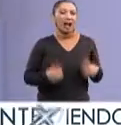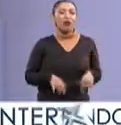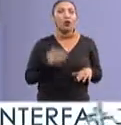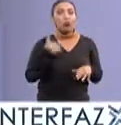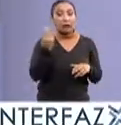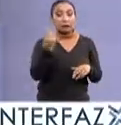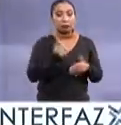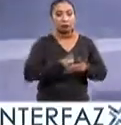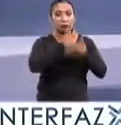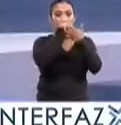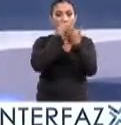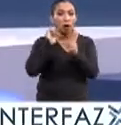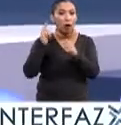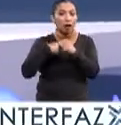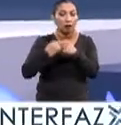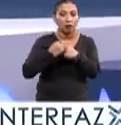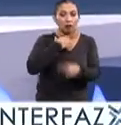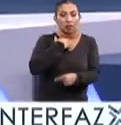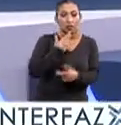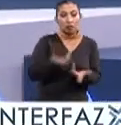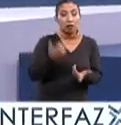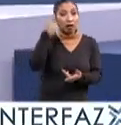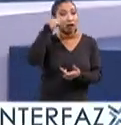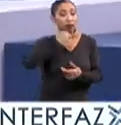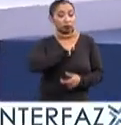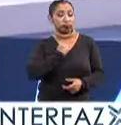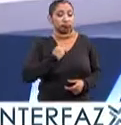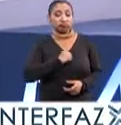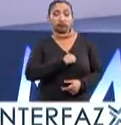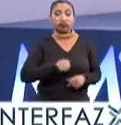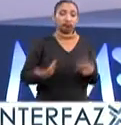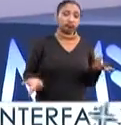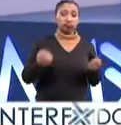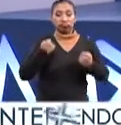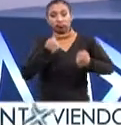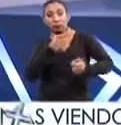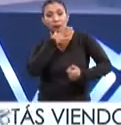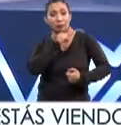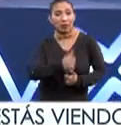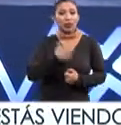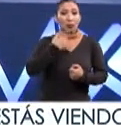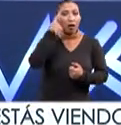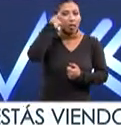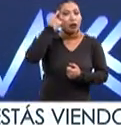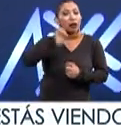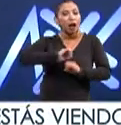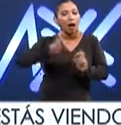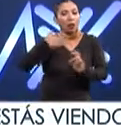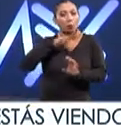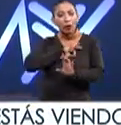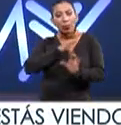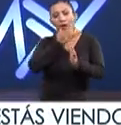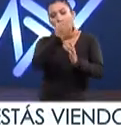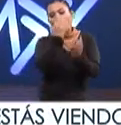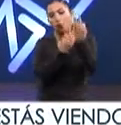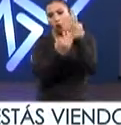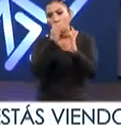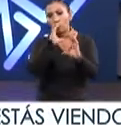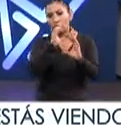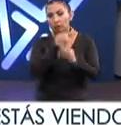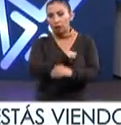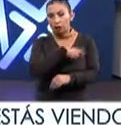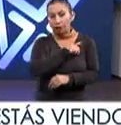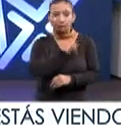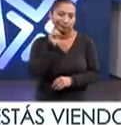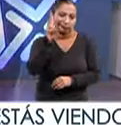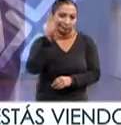¿no? De que les pueden afectar cosas, ¿no? Se creen superpoderosos y no tienen claro cuáles son sus opciones para cuidar su salud.